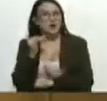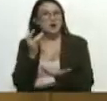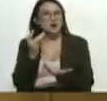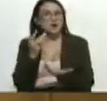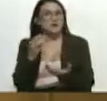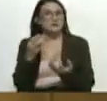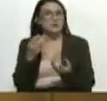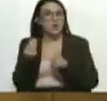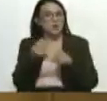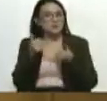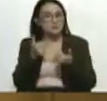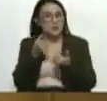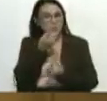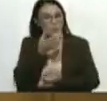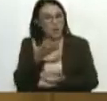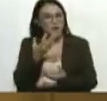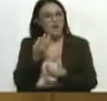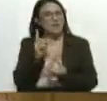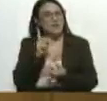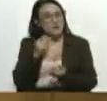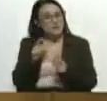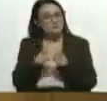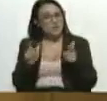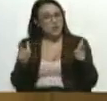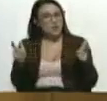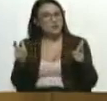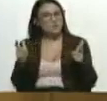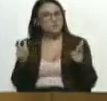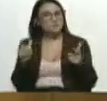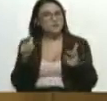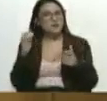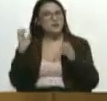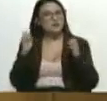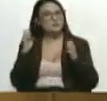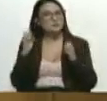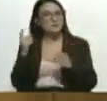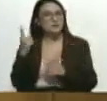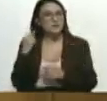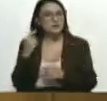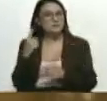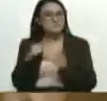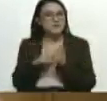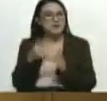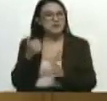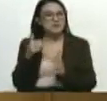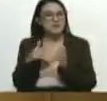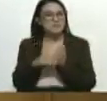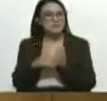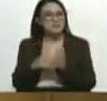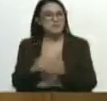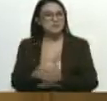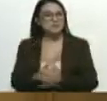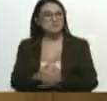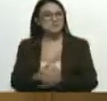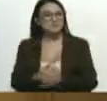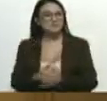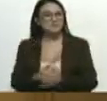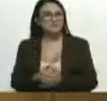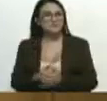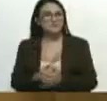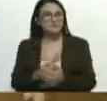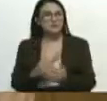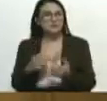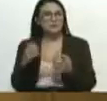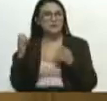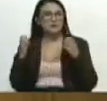este. Tenemos que multiplicar el evento de ayer por 1.000, por 10.000, por 20.000. Y que ese evento resuene